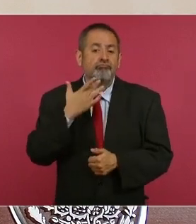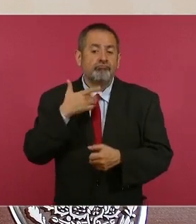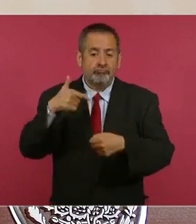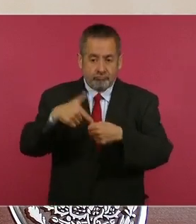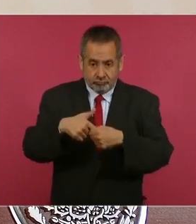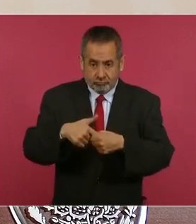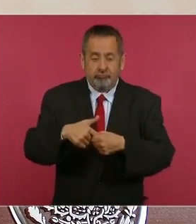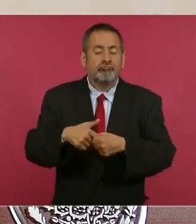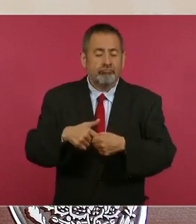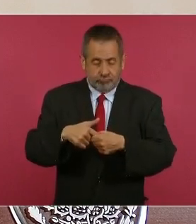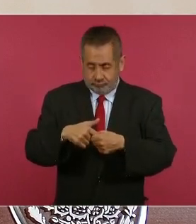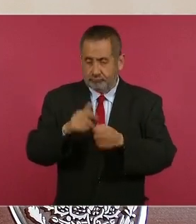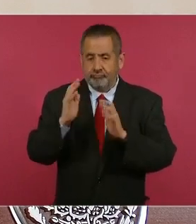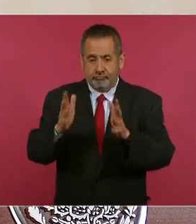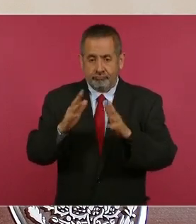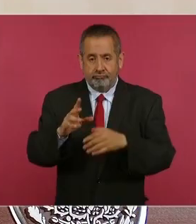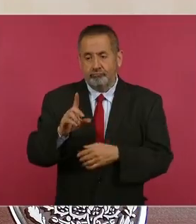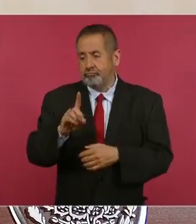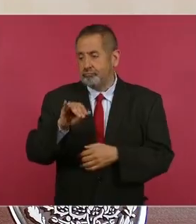no